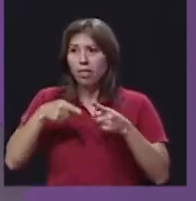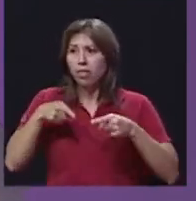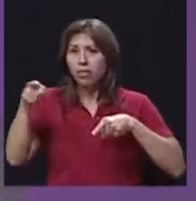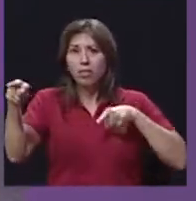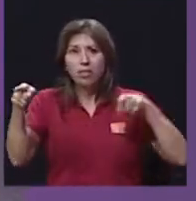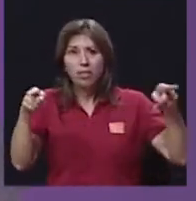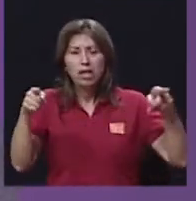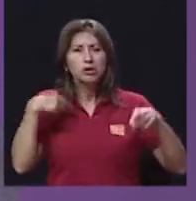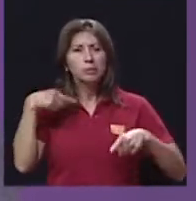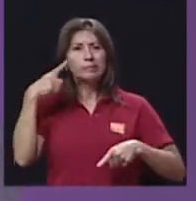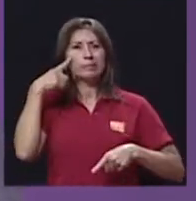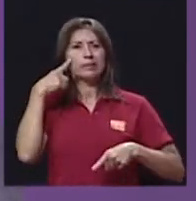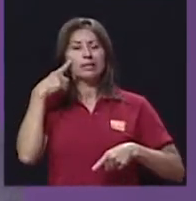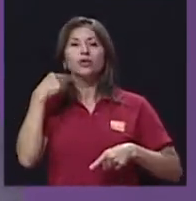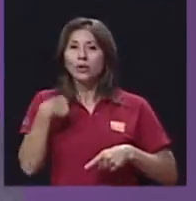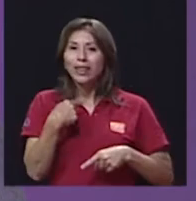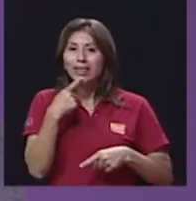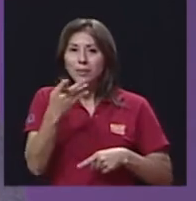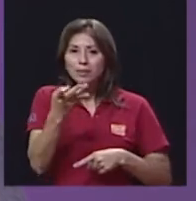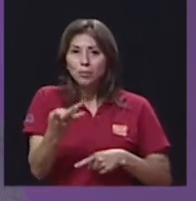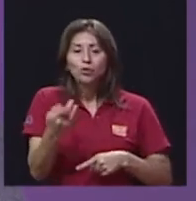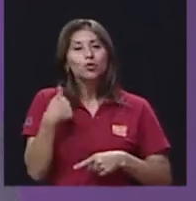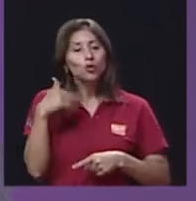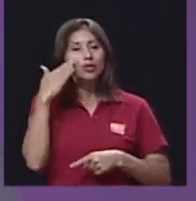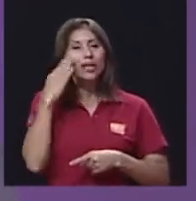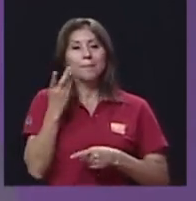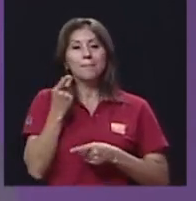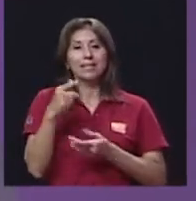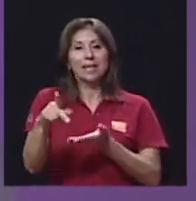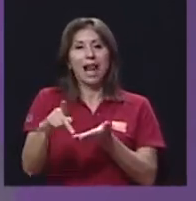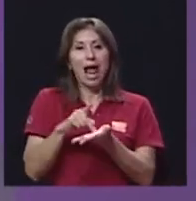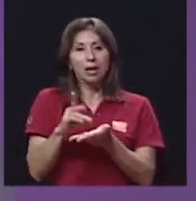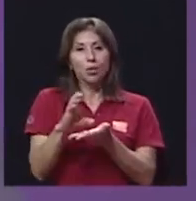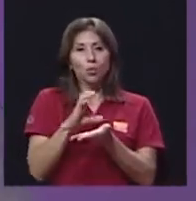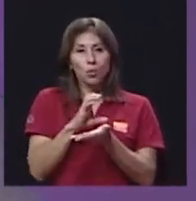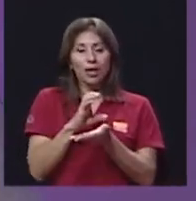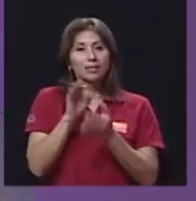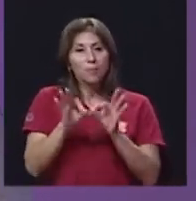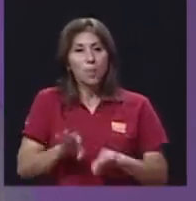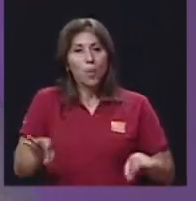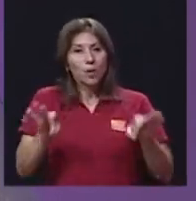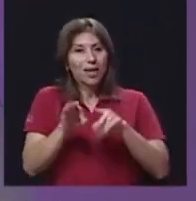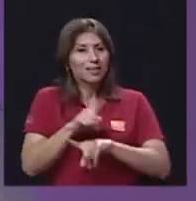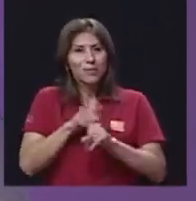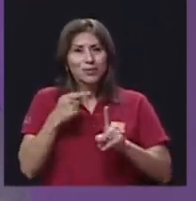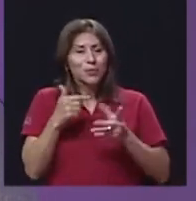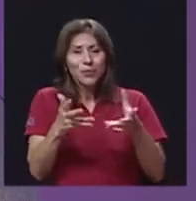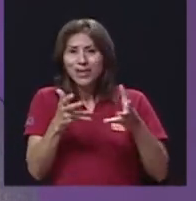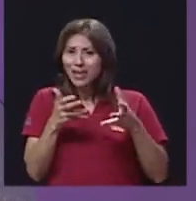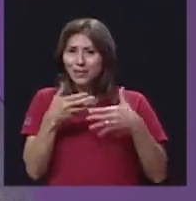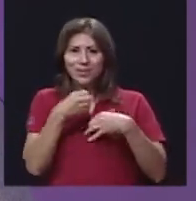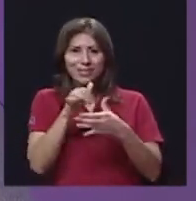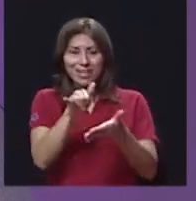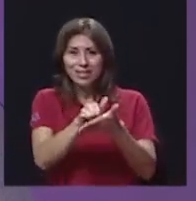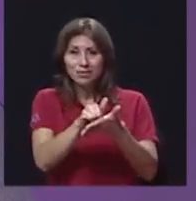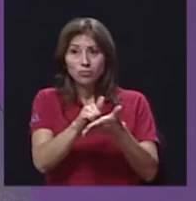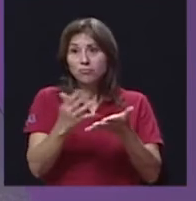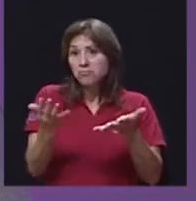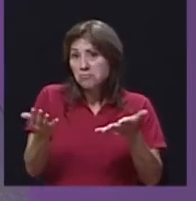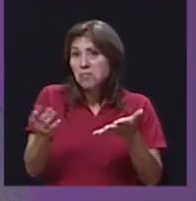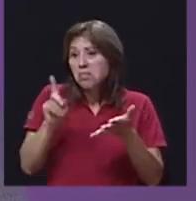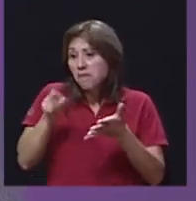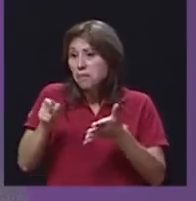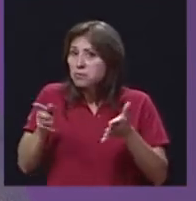importante en el ingreso familiar pero yo no quiero hacer eso bueno vamos a empujar más tenemos que trabajar más pero si hasta la